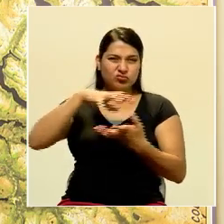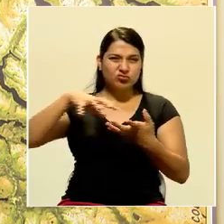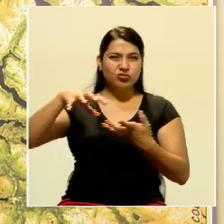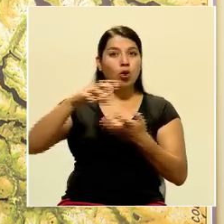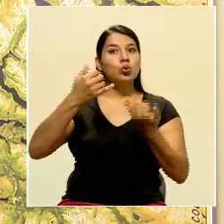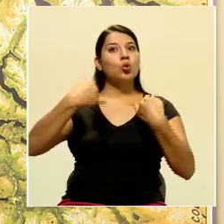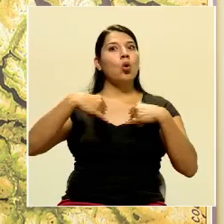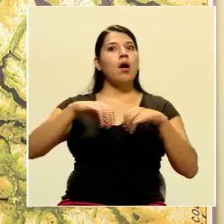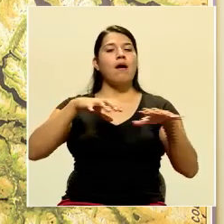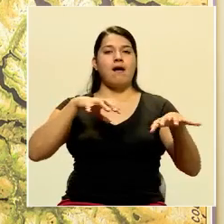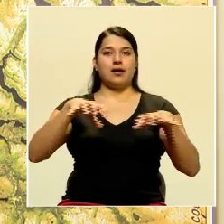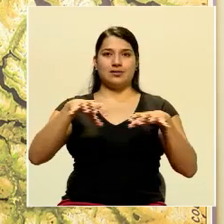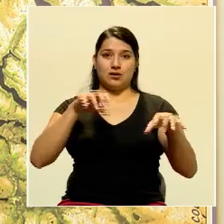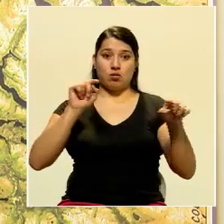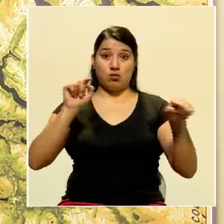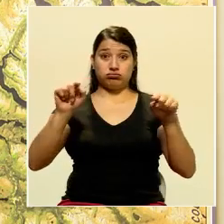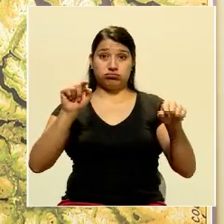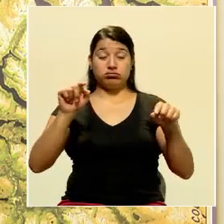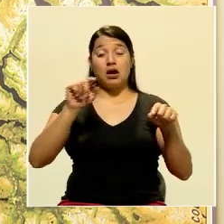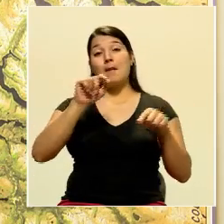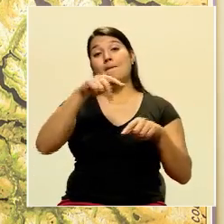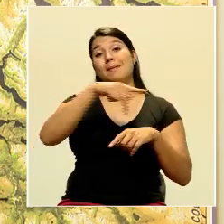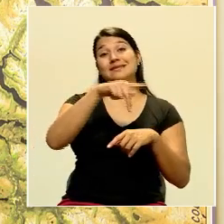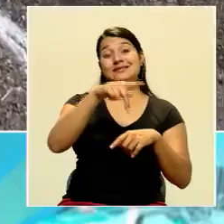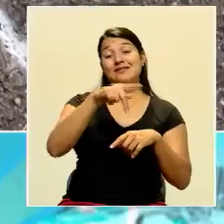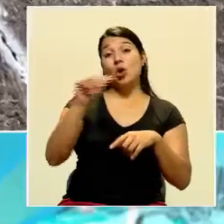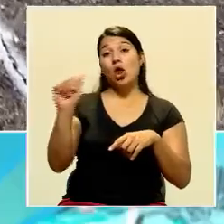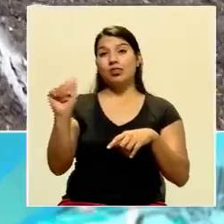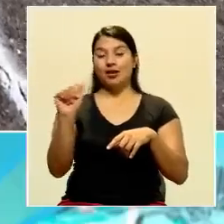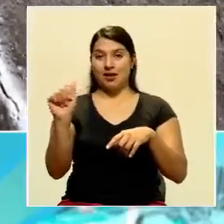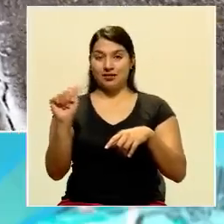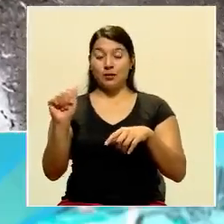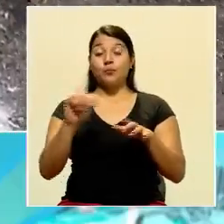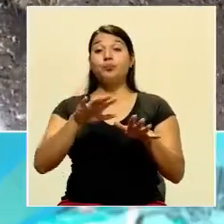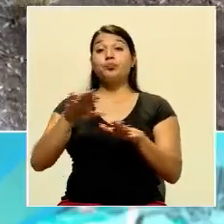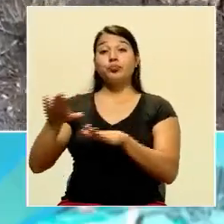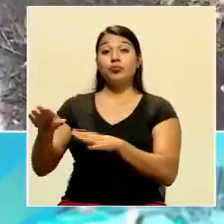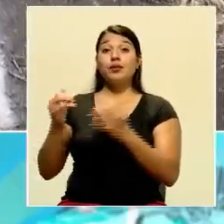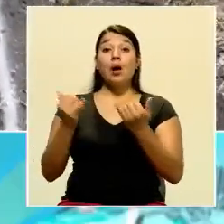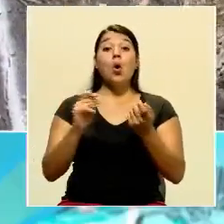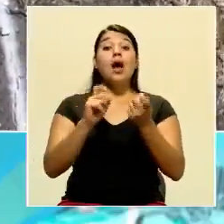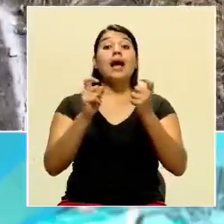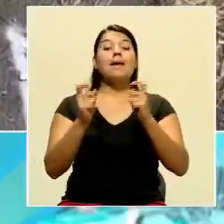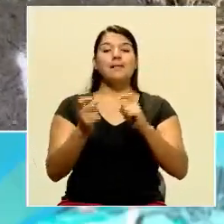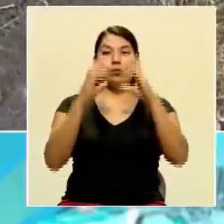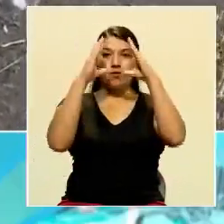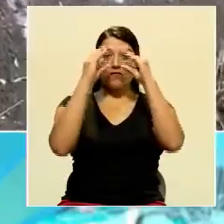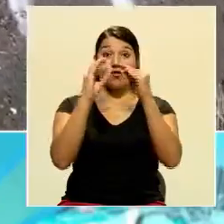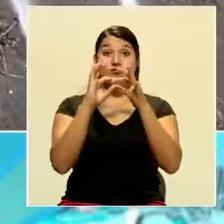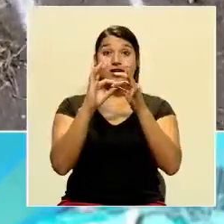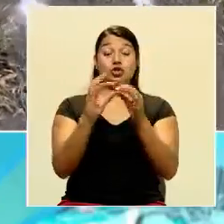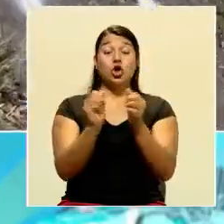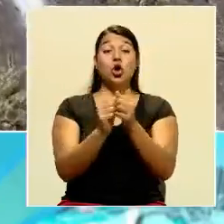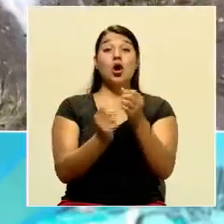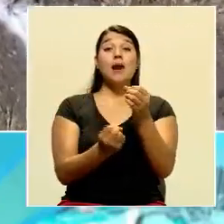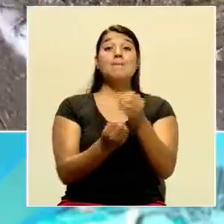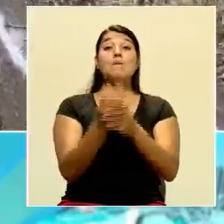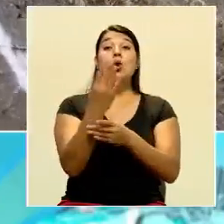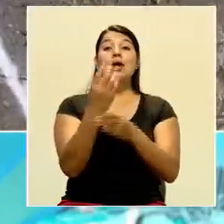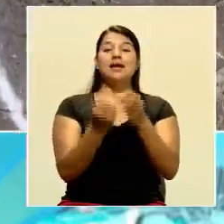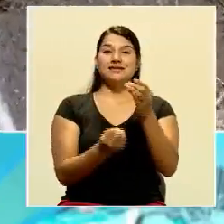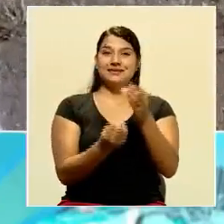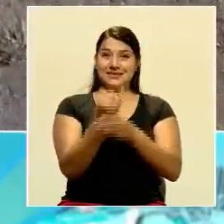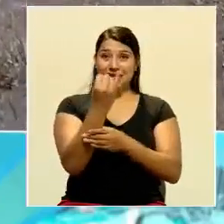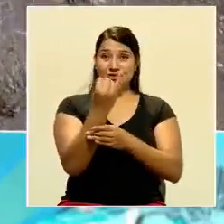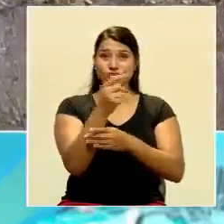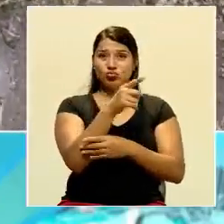podrían seguir presentándose fenómenos de este tipo. Vamos a pasar de información, como les decía, esto en el tema del volcán Irazú, la ladera